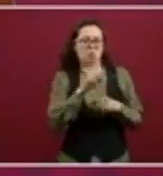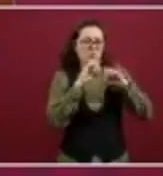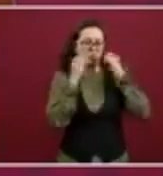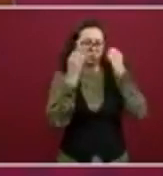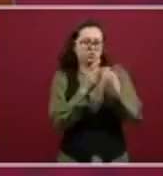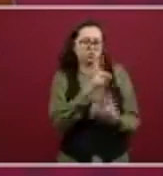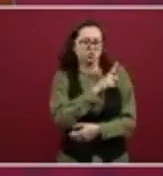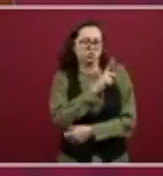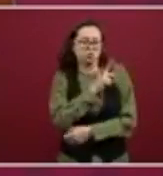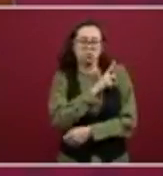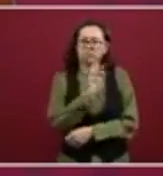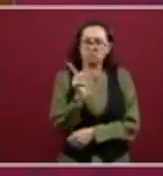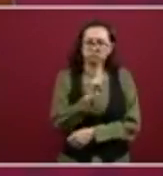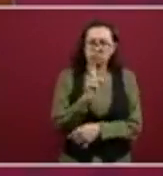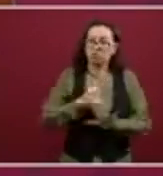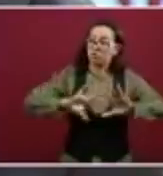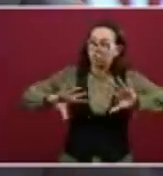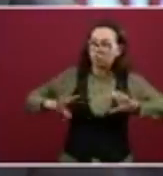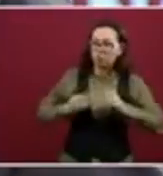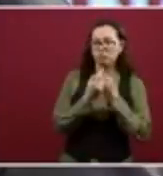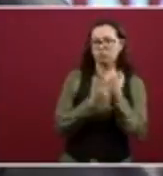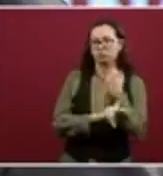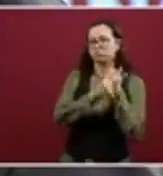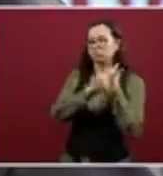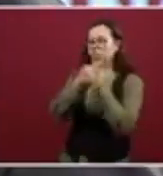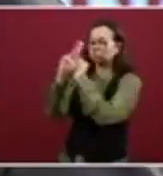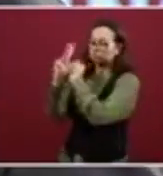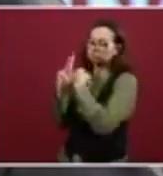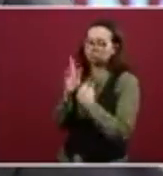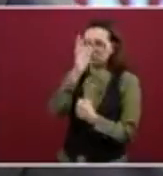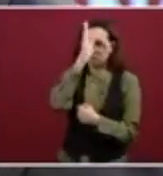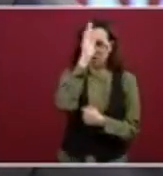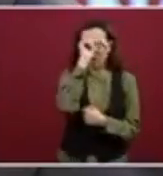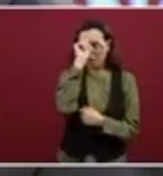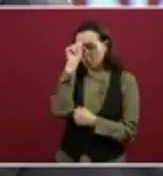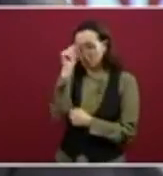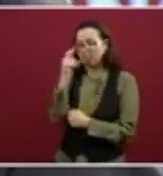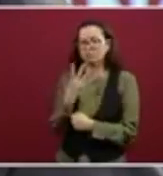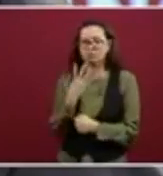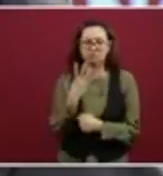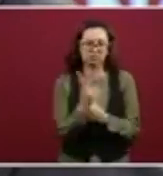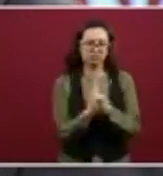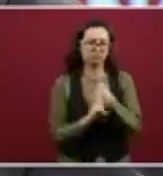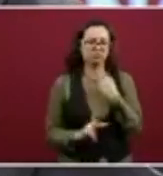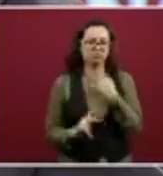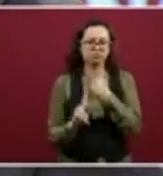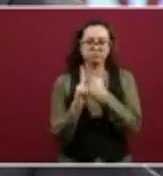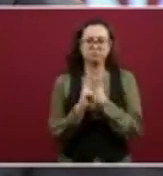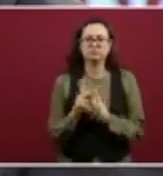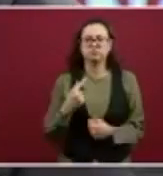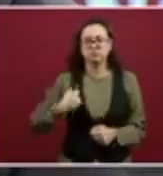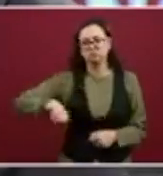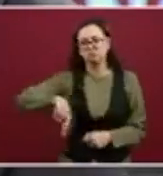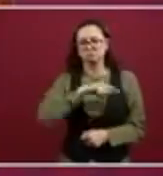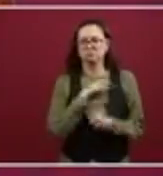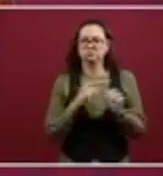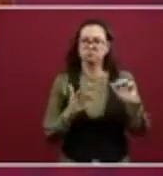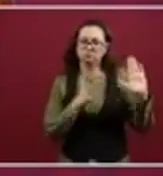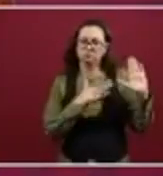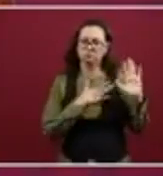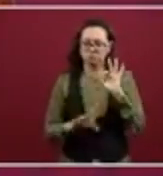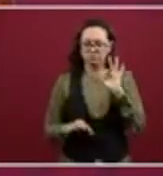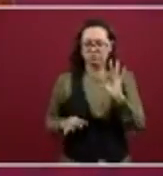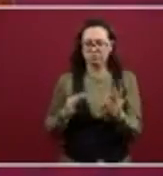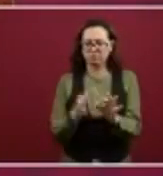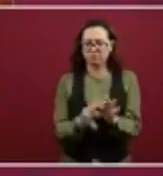más. Es un trabajo en conjunto con los países, los cuatro países. Entonces, estamos comprometidos con este